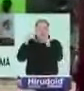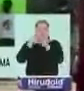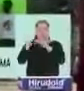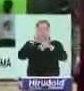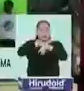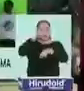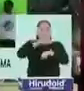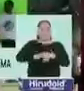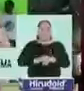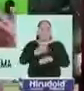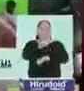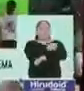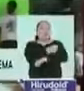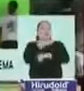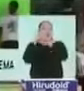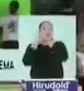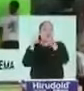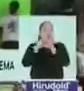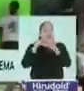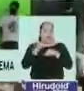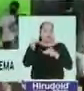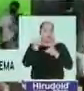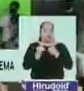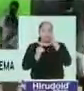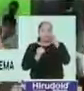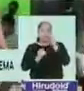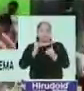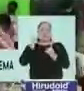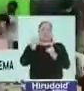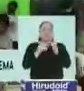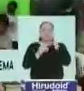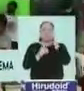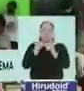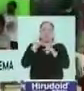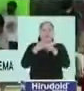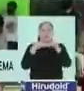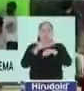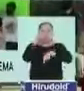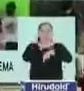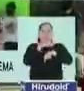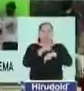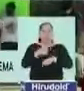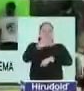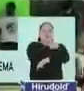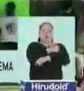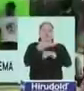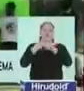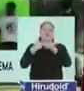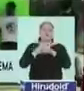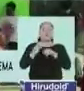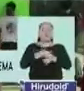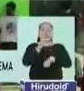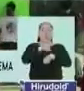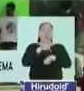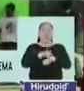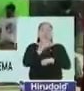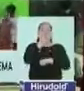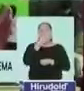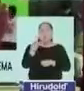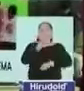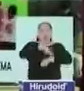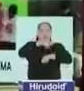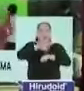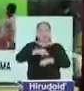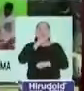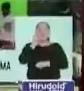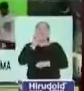aparte de los que habíamos comentado, de por qué algunos peruanos y peruanas no se están colocando la segunda dosis